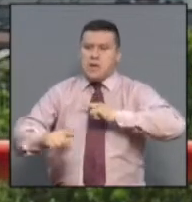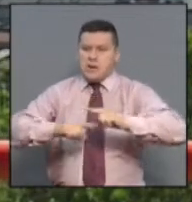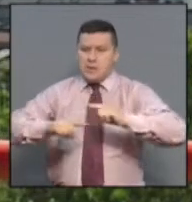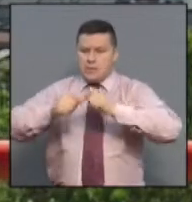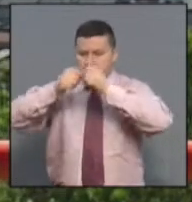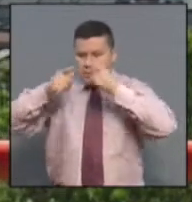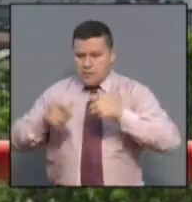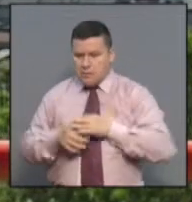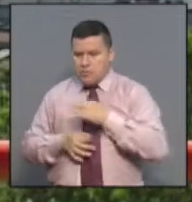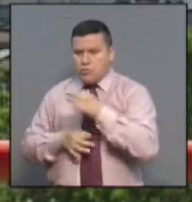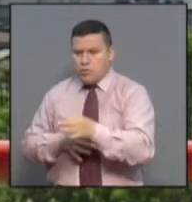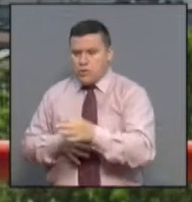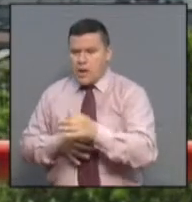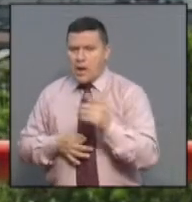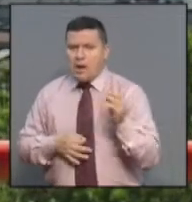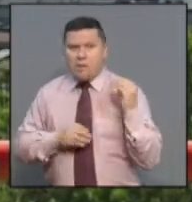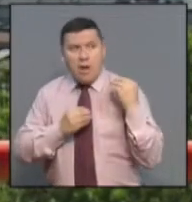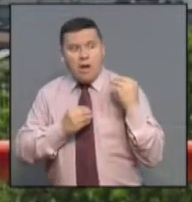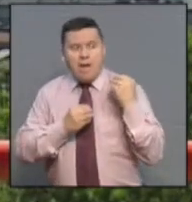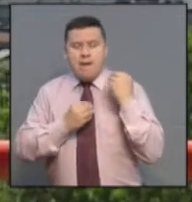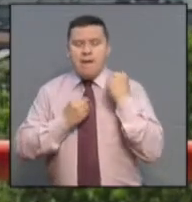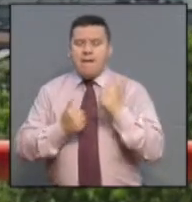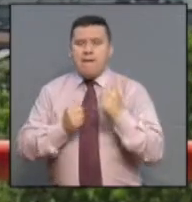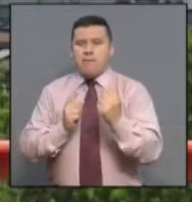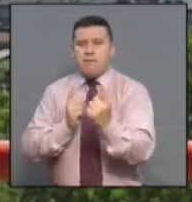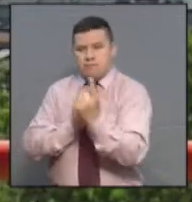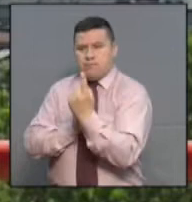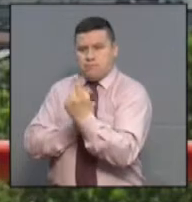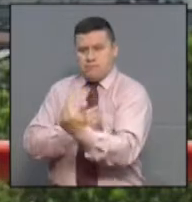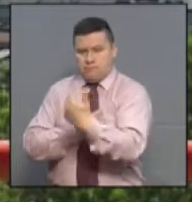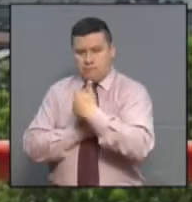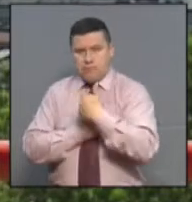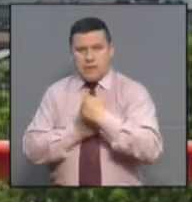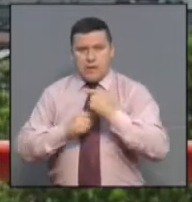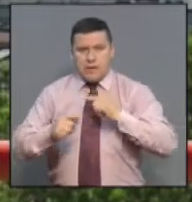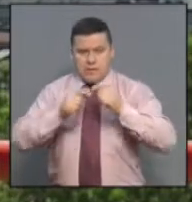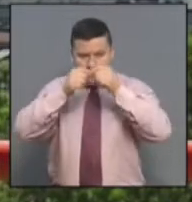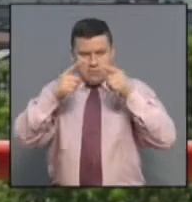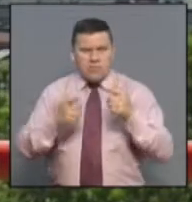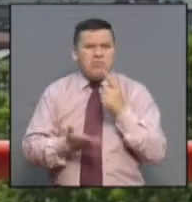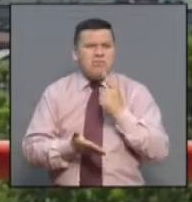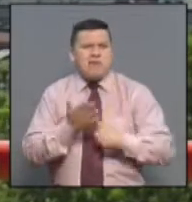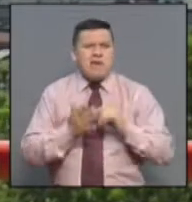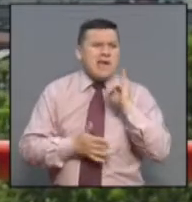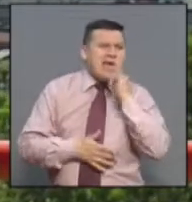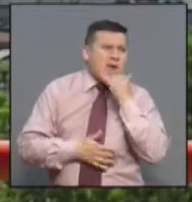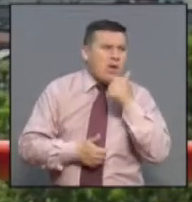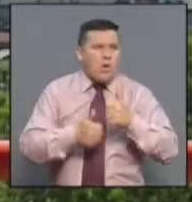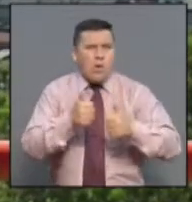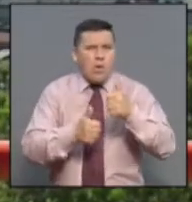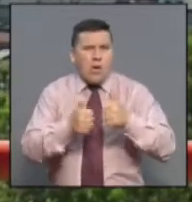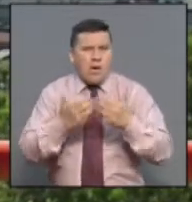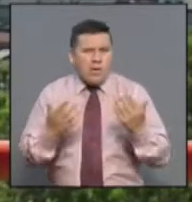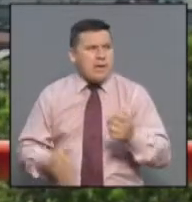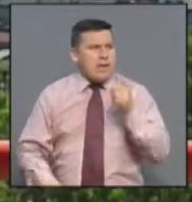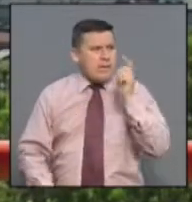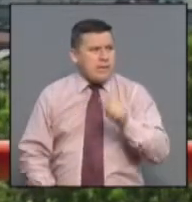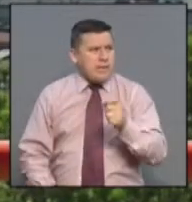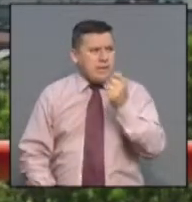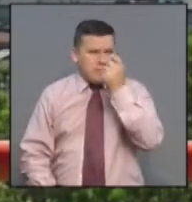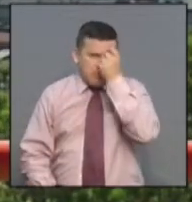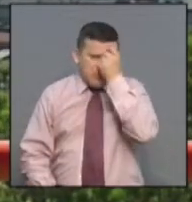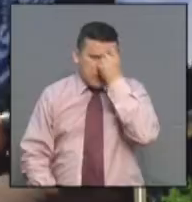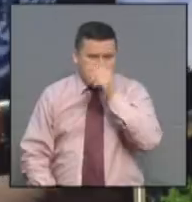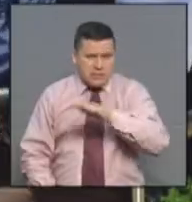administraciones municipales puedan acercarse y también puedan decirles a las administraciones en qué están fallando y qué es lo que tienen que hacer también